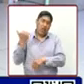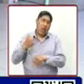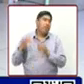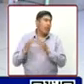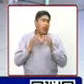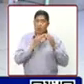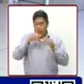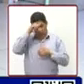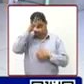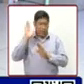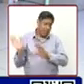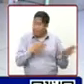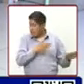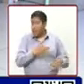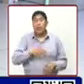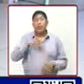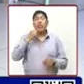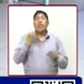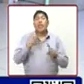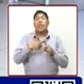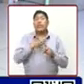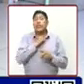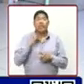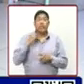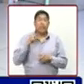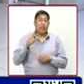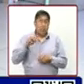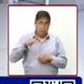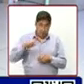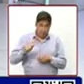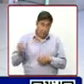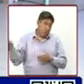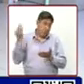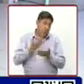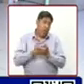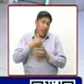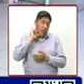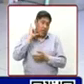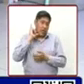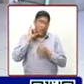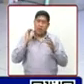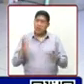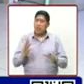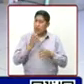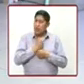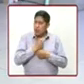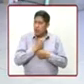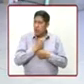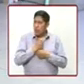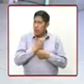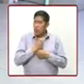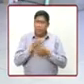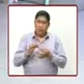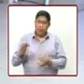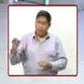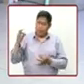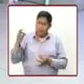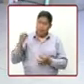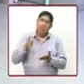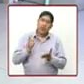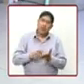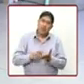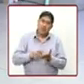A propósito de Pedro Lima, el ex jesuita que ha llegado ayer a nuestro país, ha recibido, sí, una citación, un